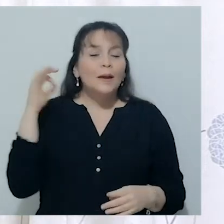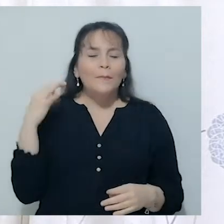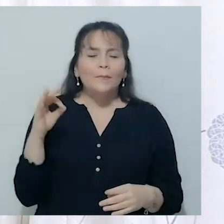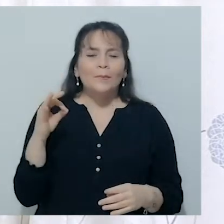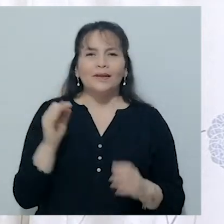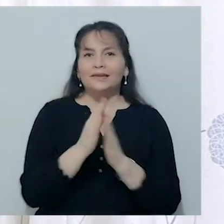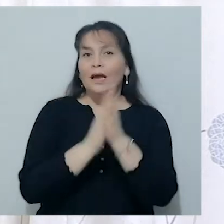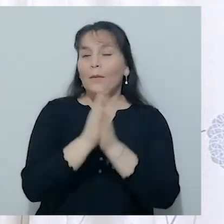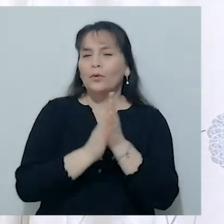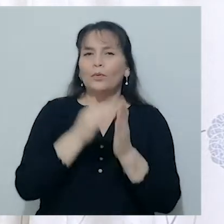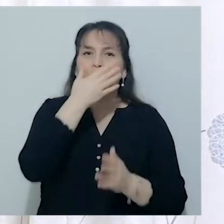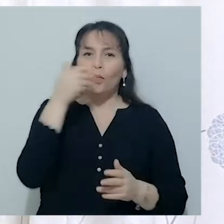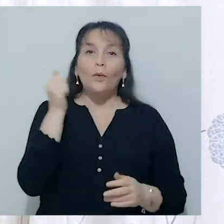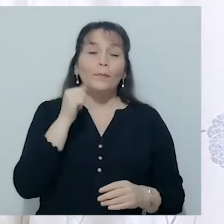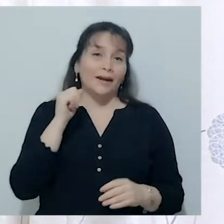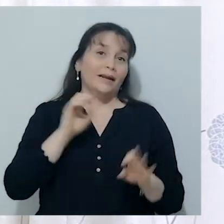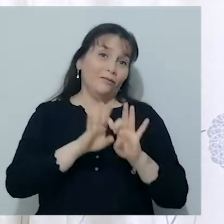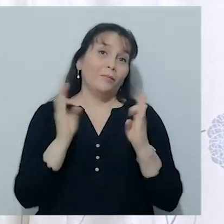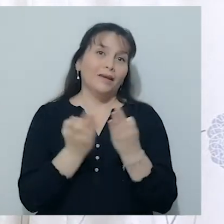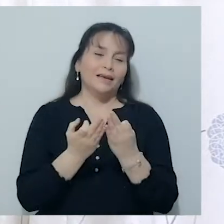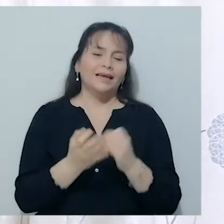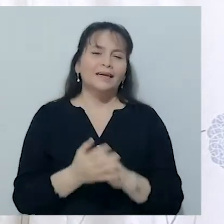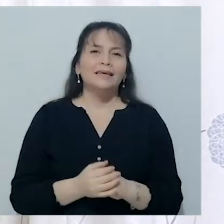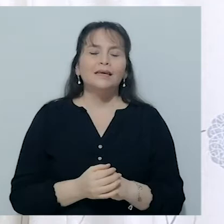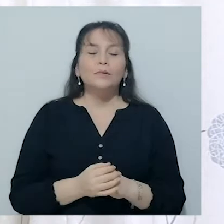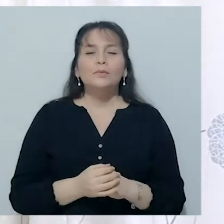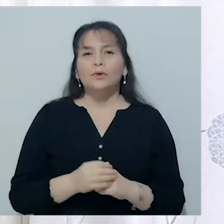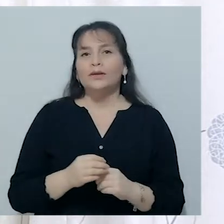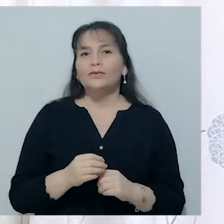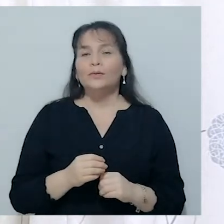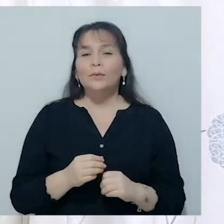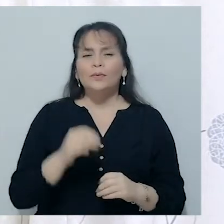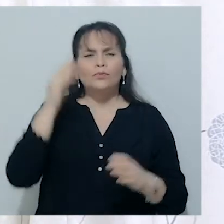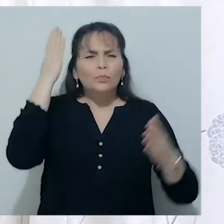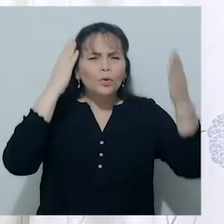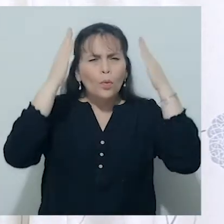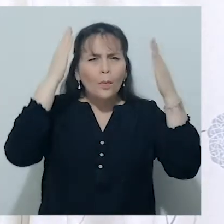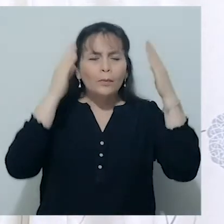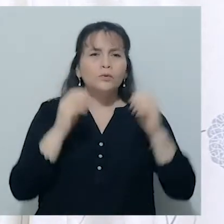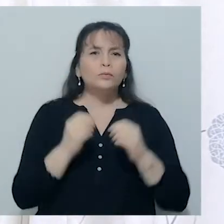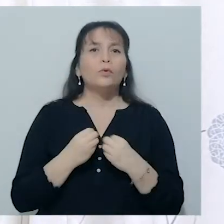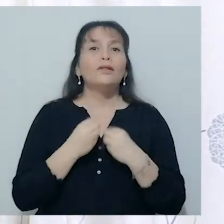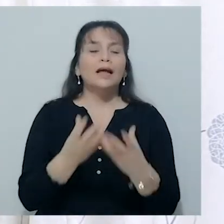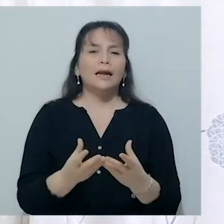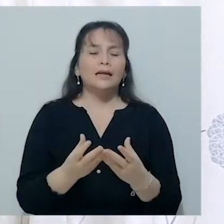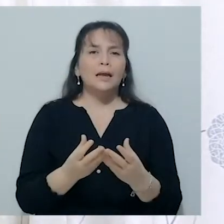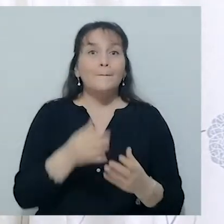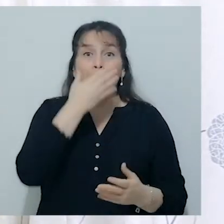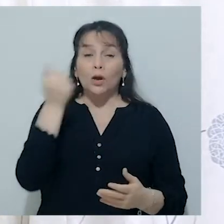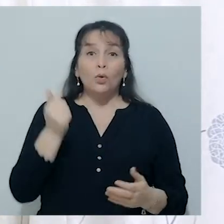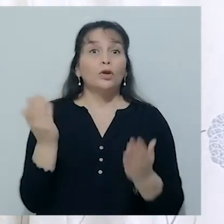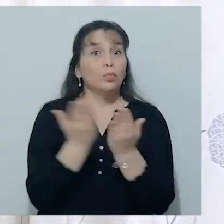deseamos siempre lo mejor para nuestra familia. Por eso nos preocupamos por brindarle una